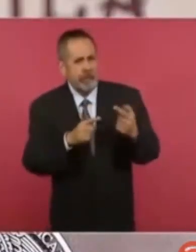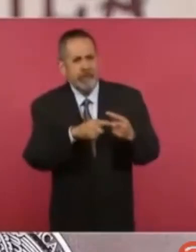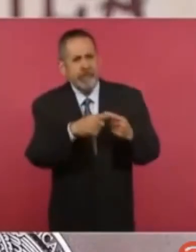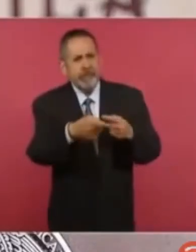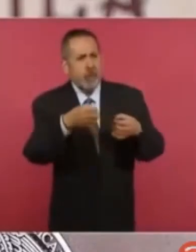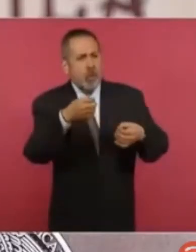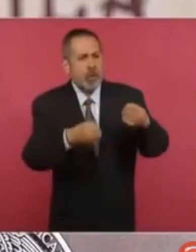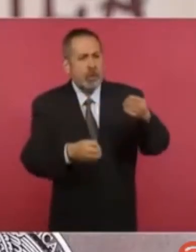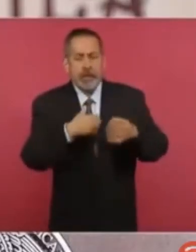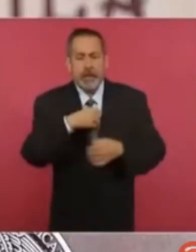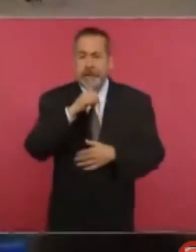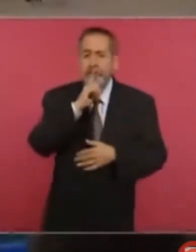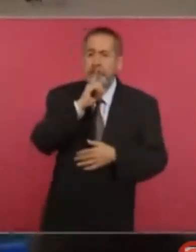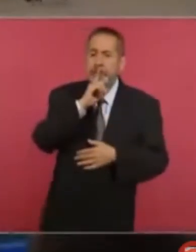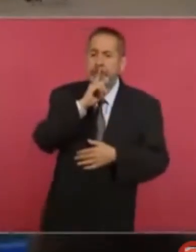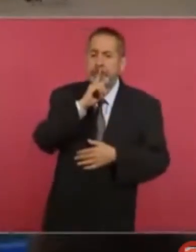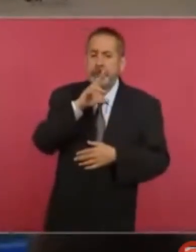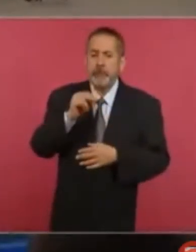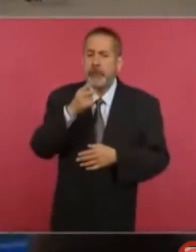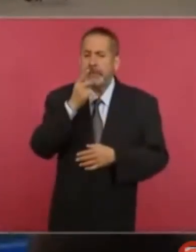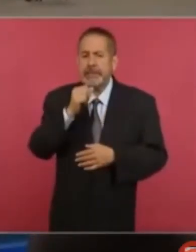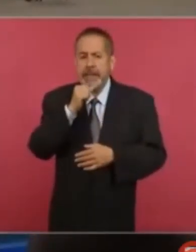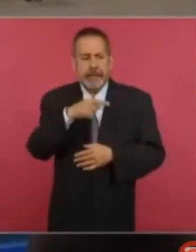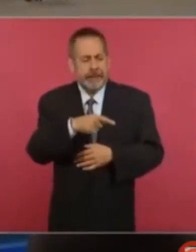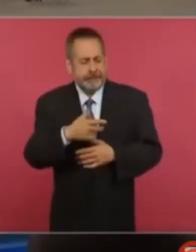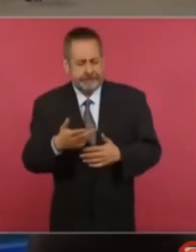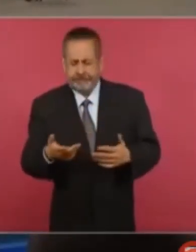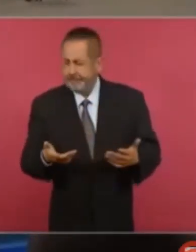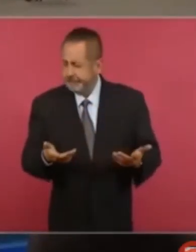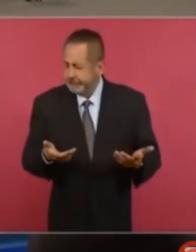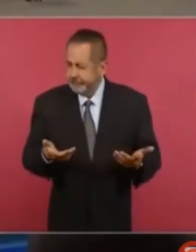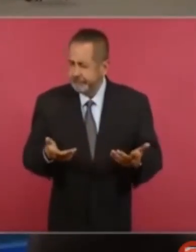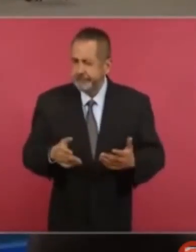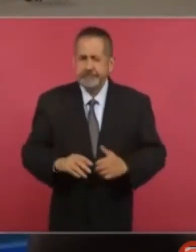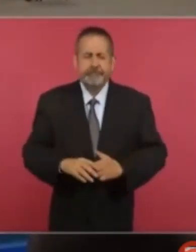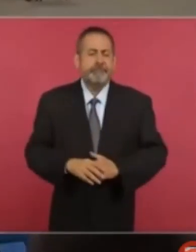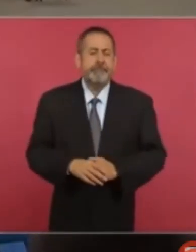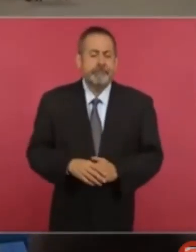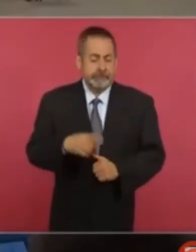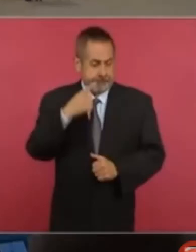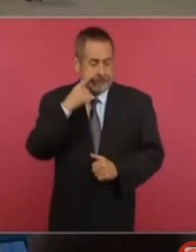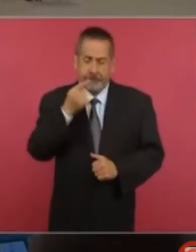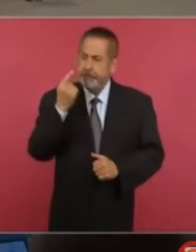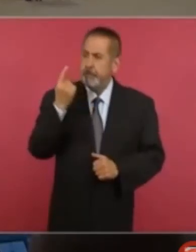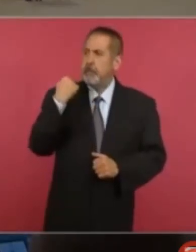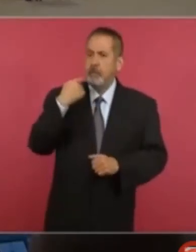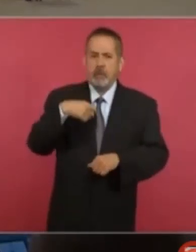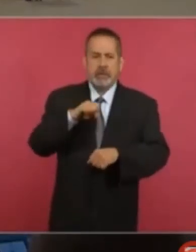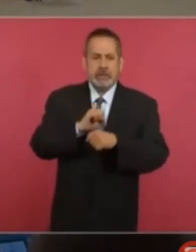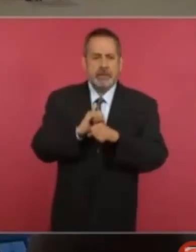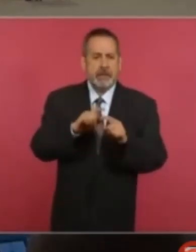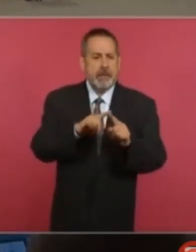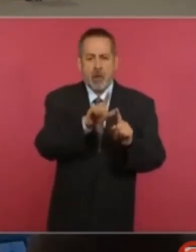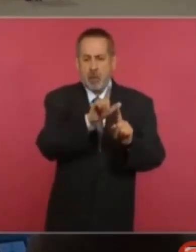jueces Aquí vemos el grueso informativo sobre sobre la última semana de lunes a lunes